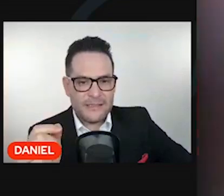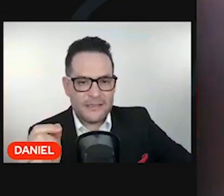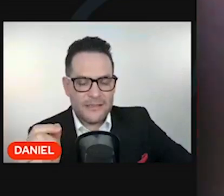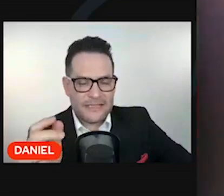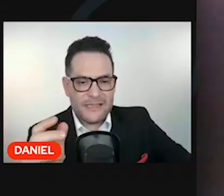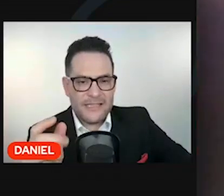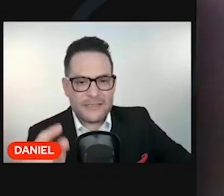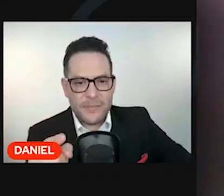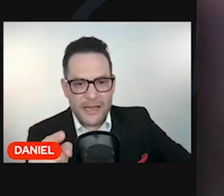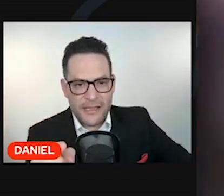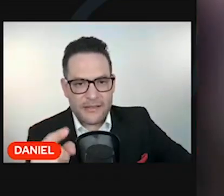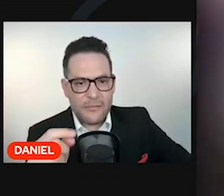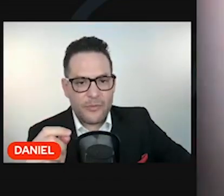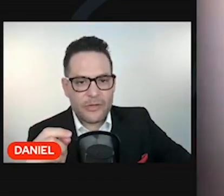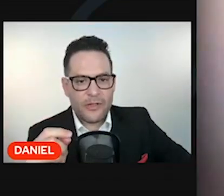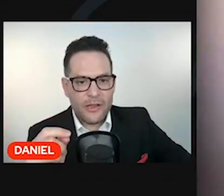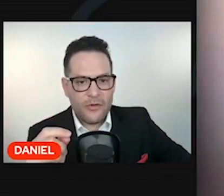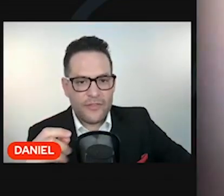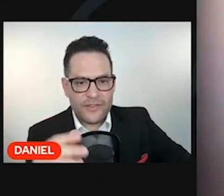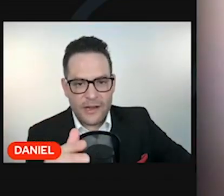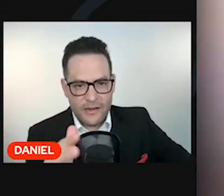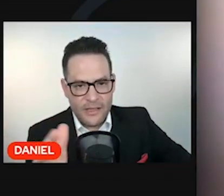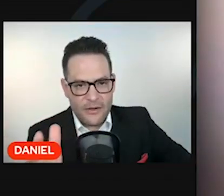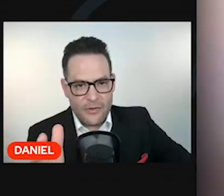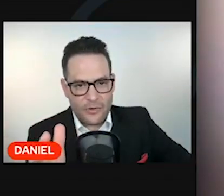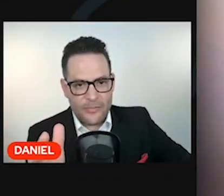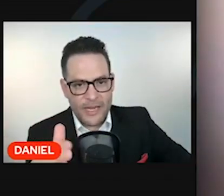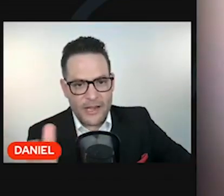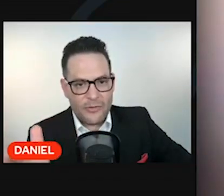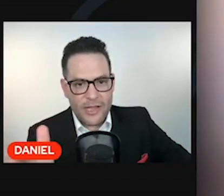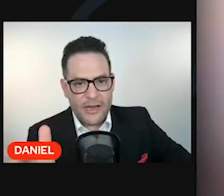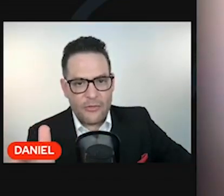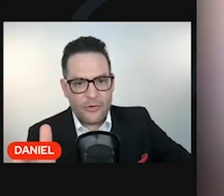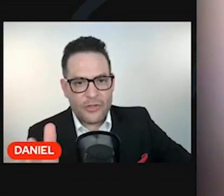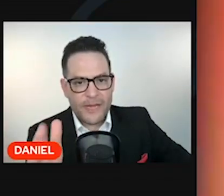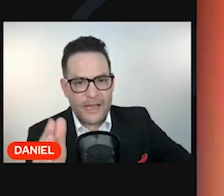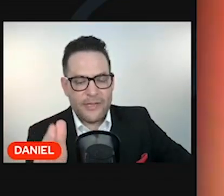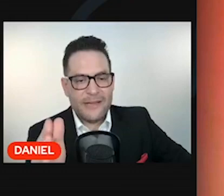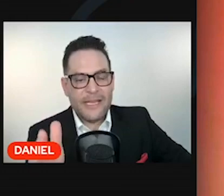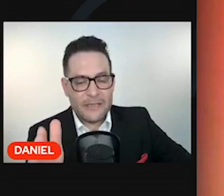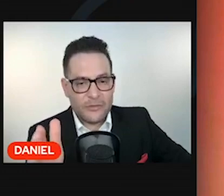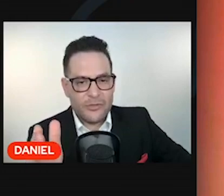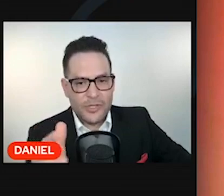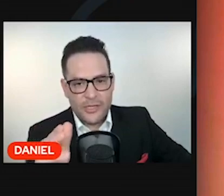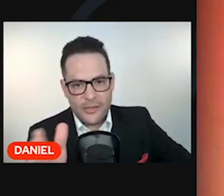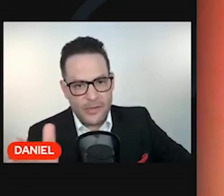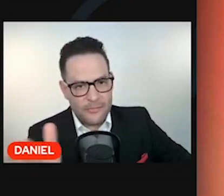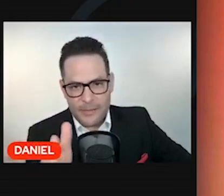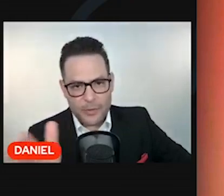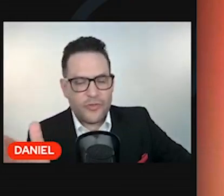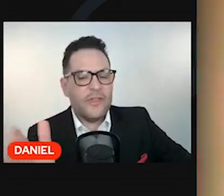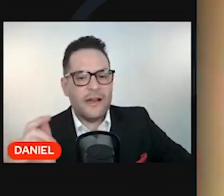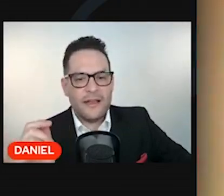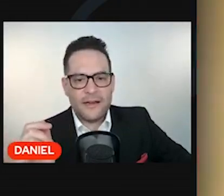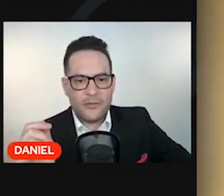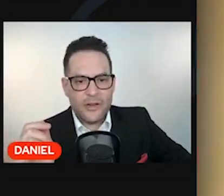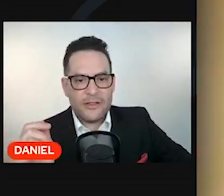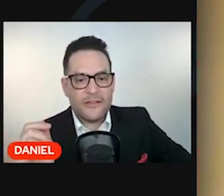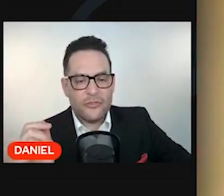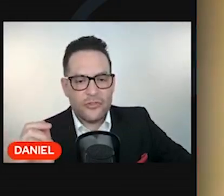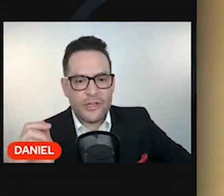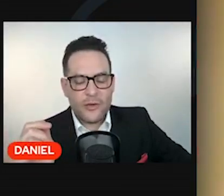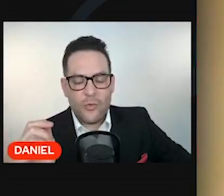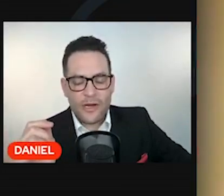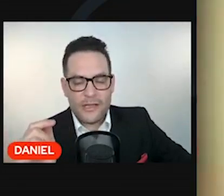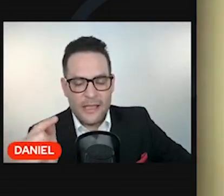más, casi 10.000. Ahí está el momento en que el oficial norteamericano, ya en el lado norteamericano, está mirando y va a proceder al arresto, a